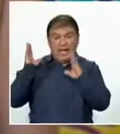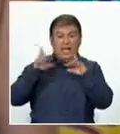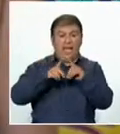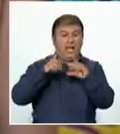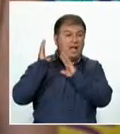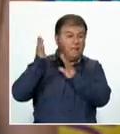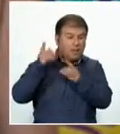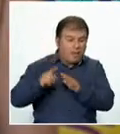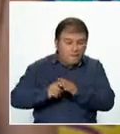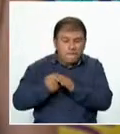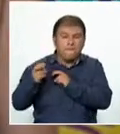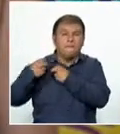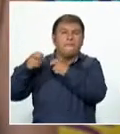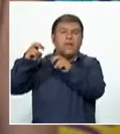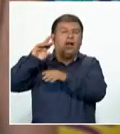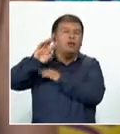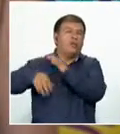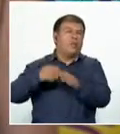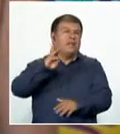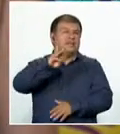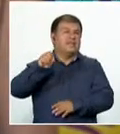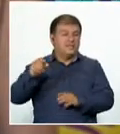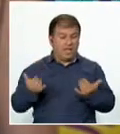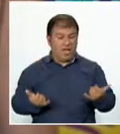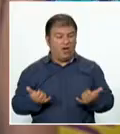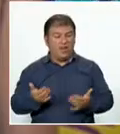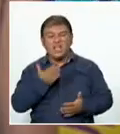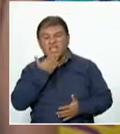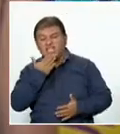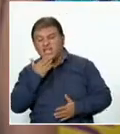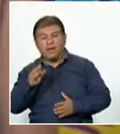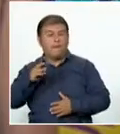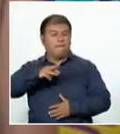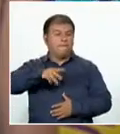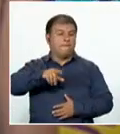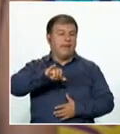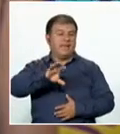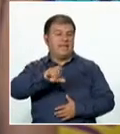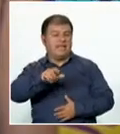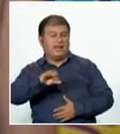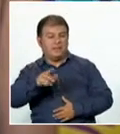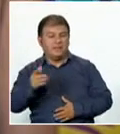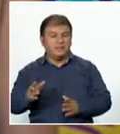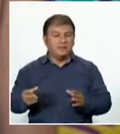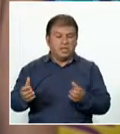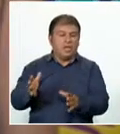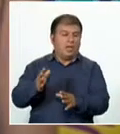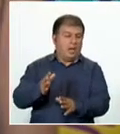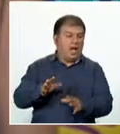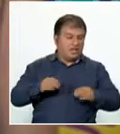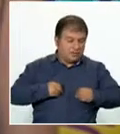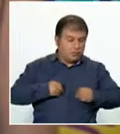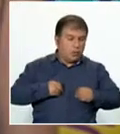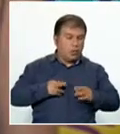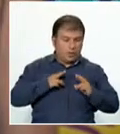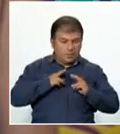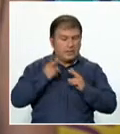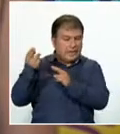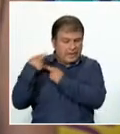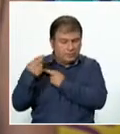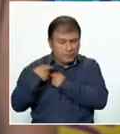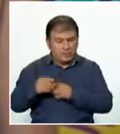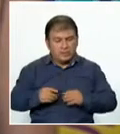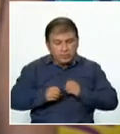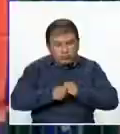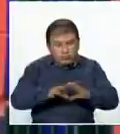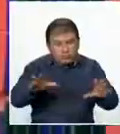Cargo, volvimos a viajar hasta el año 2060 y esta vez fue de la mano de Mari Carmen Marín, quien abrazó la causa de difundir e impulsar el talento